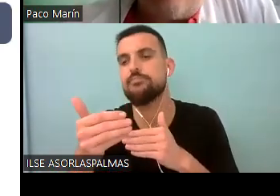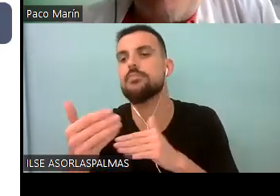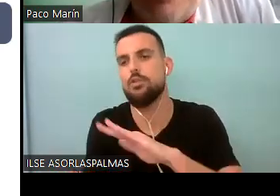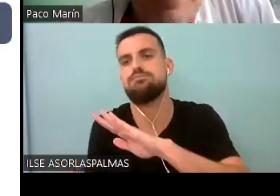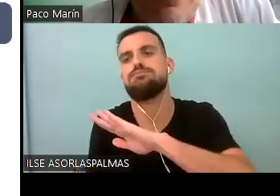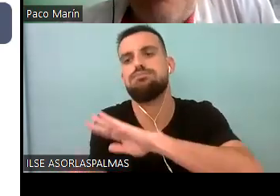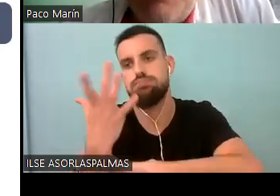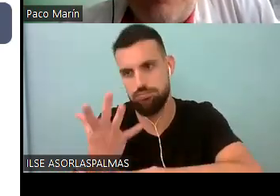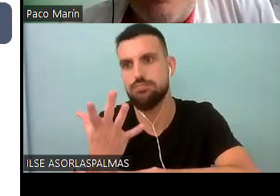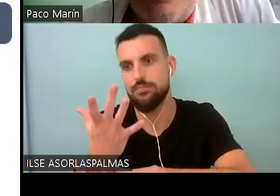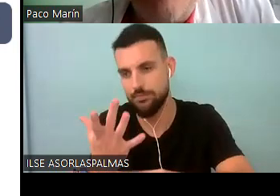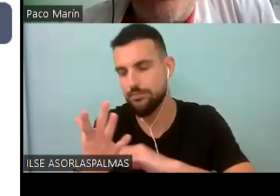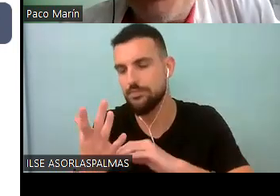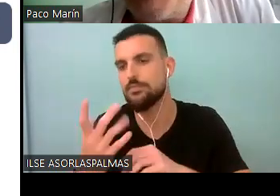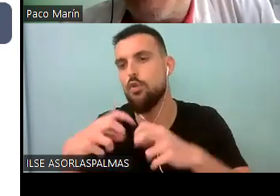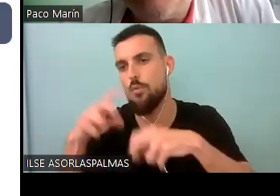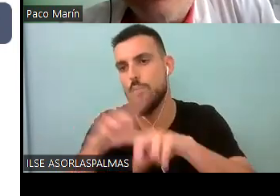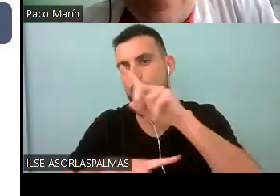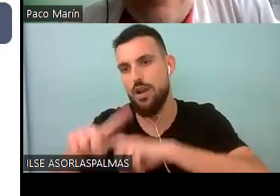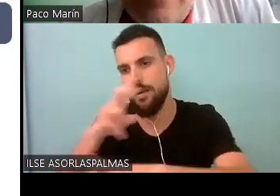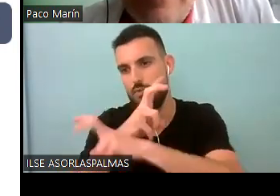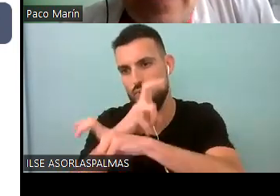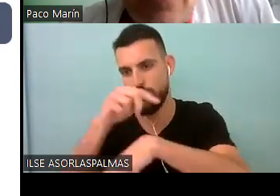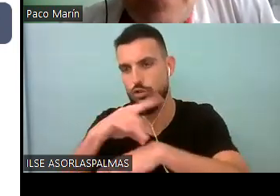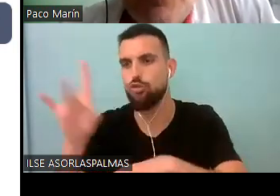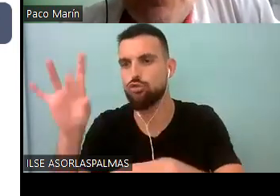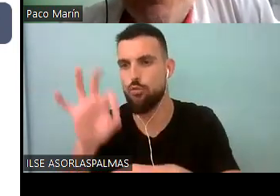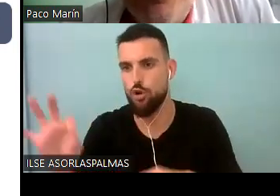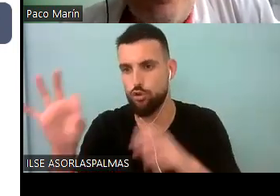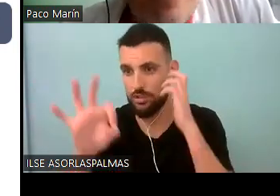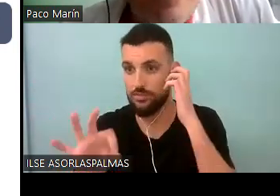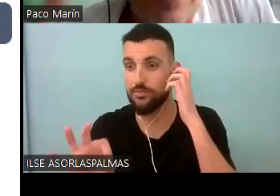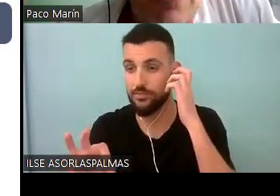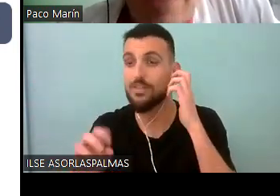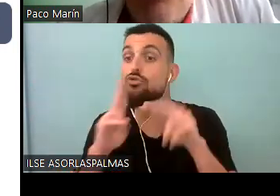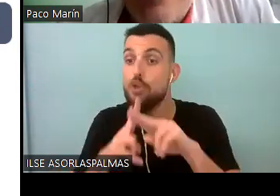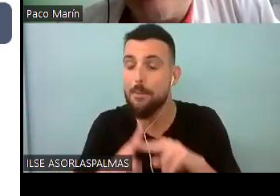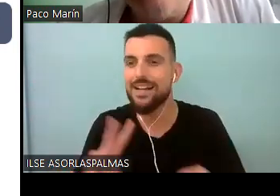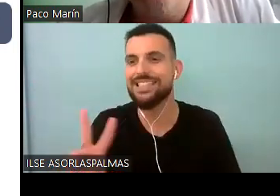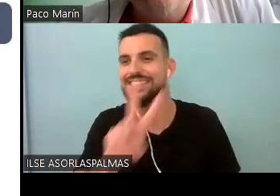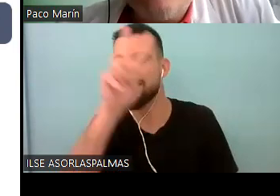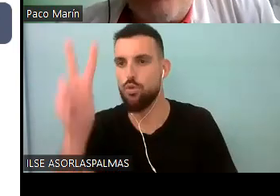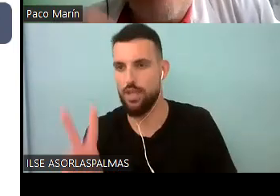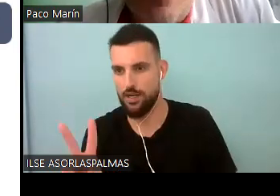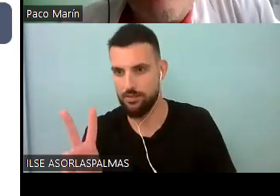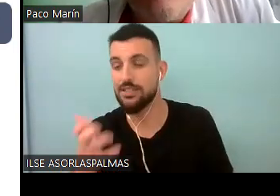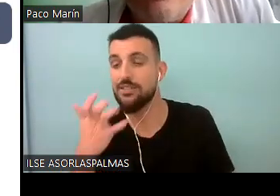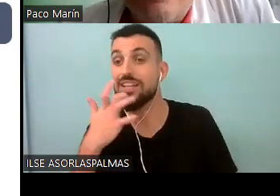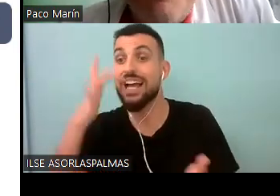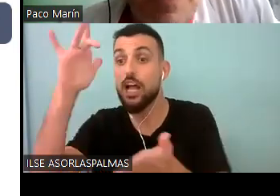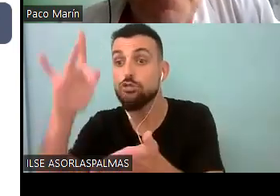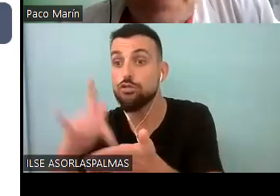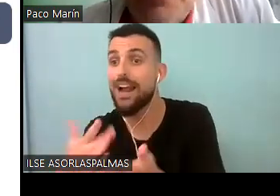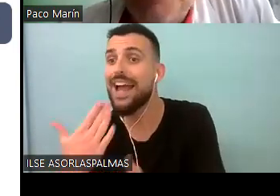que no lo haya padecido por este motivo. En ese caso hablaríamos de osteoporosis secundaria porque hay una causa clara que no es puramente